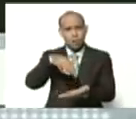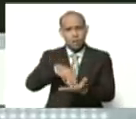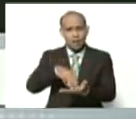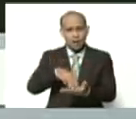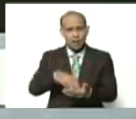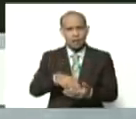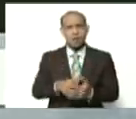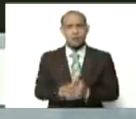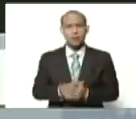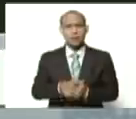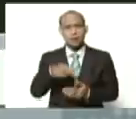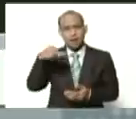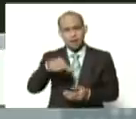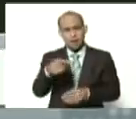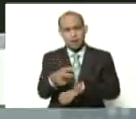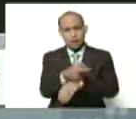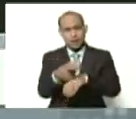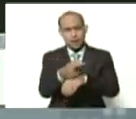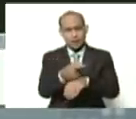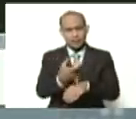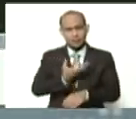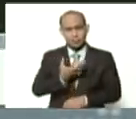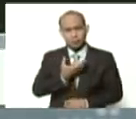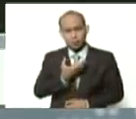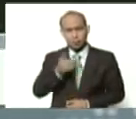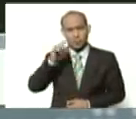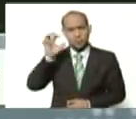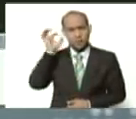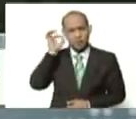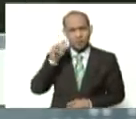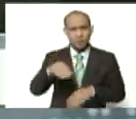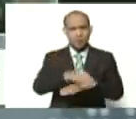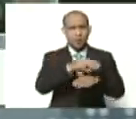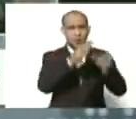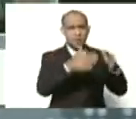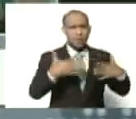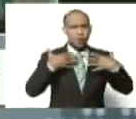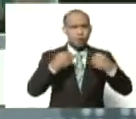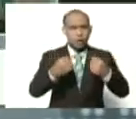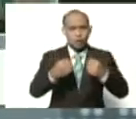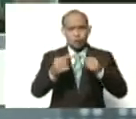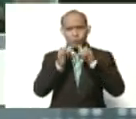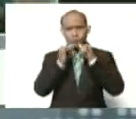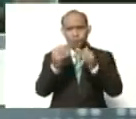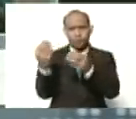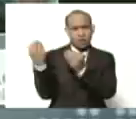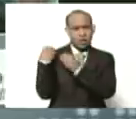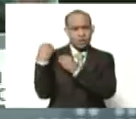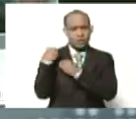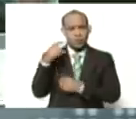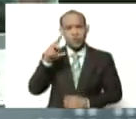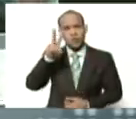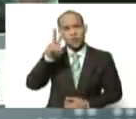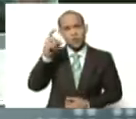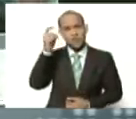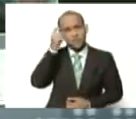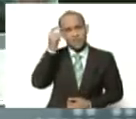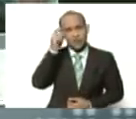jefe de gobierno de Caracas, Erika Faría, el ministro de Salud, me estuvieron informando viernes,